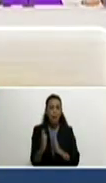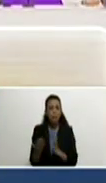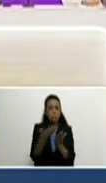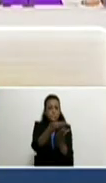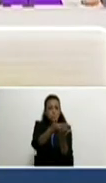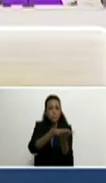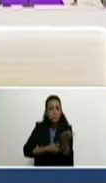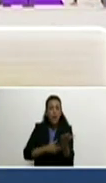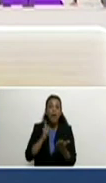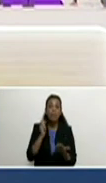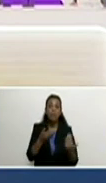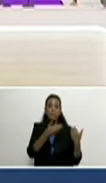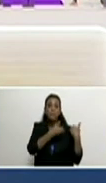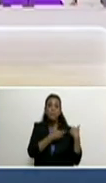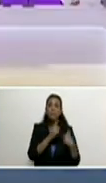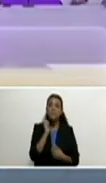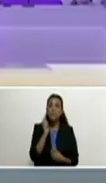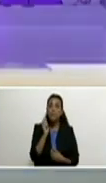una tarea.